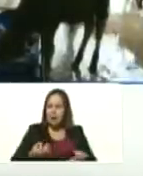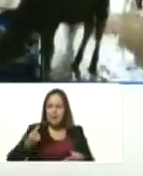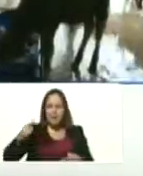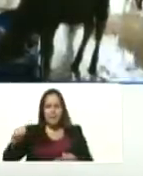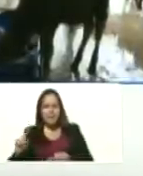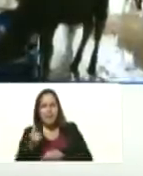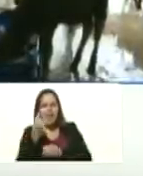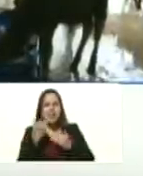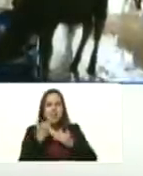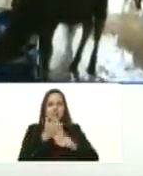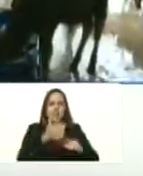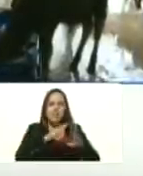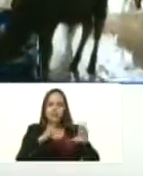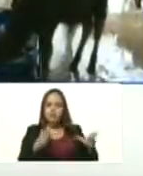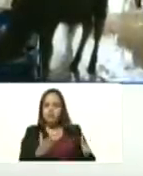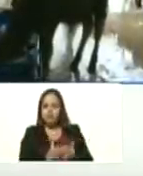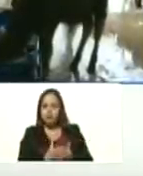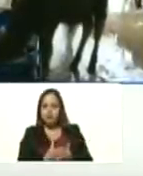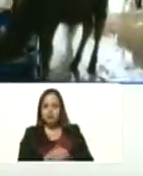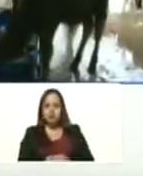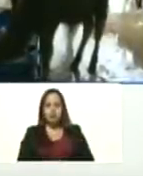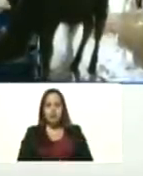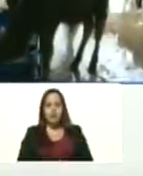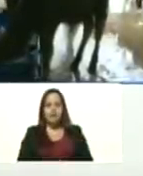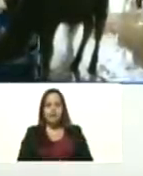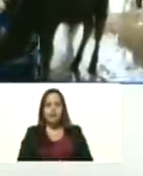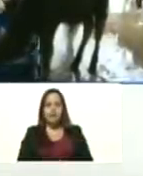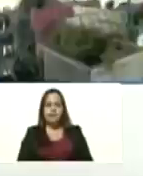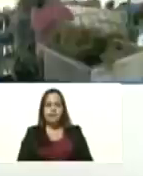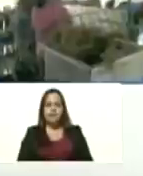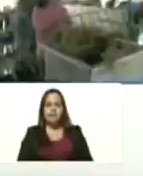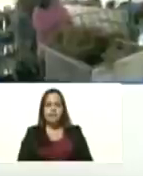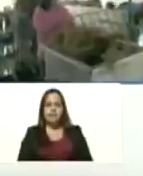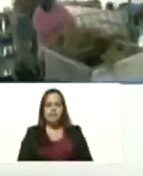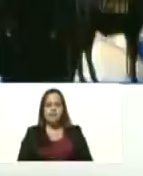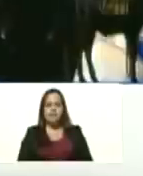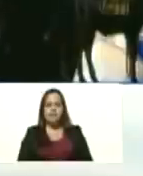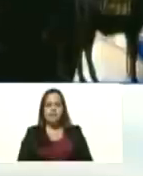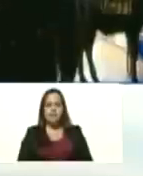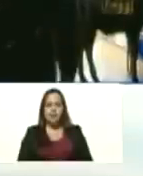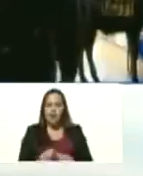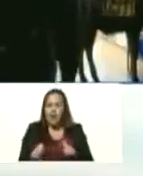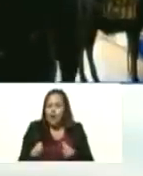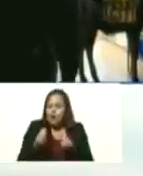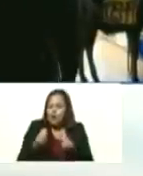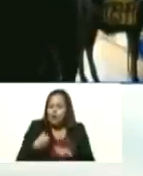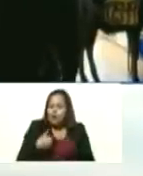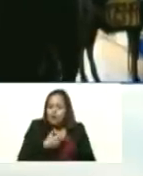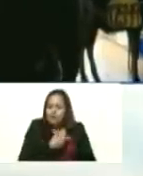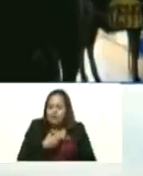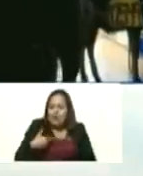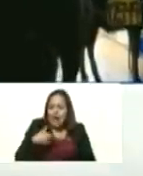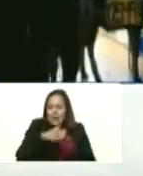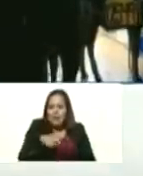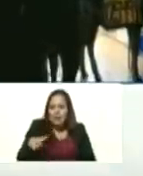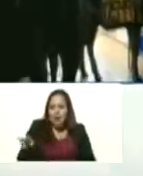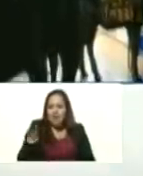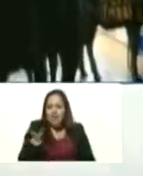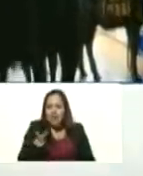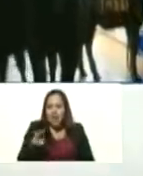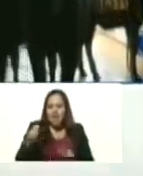nivel del mundo ah como quisieran los venezolanos que viven en el